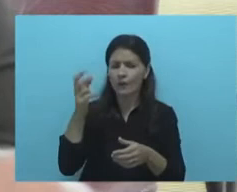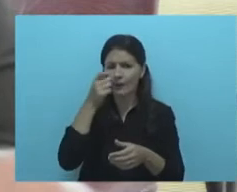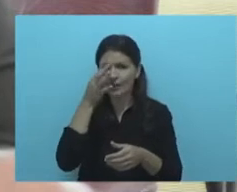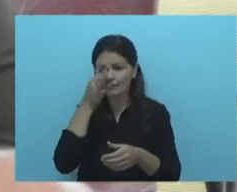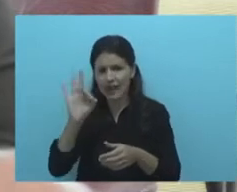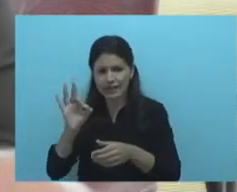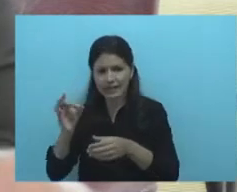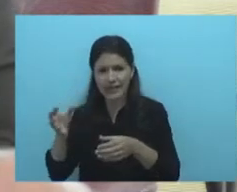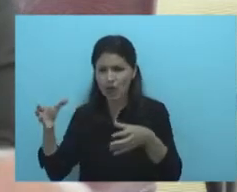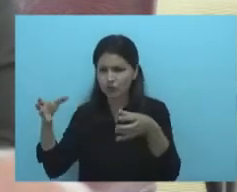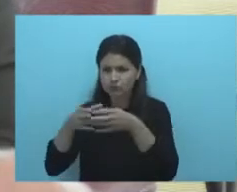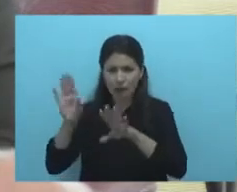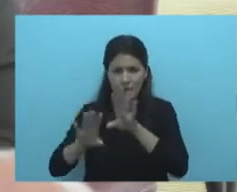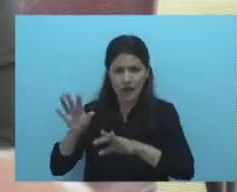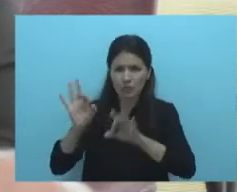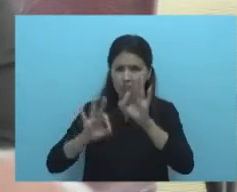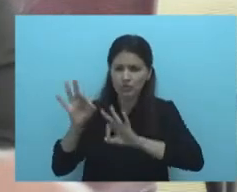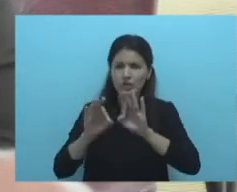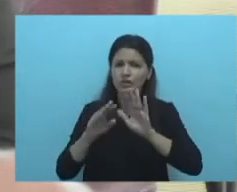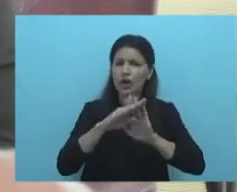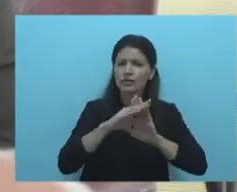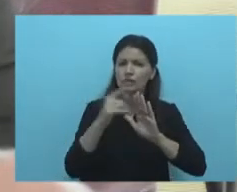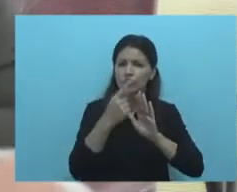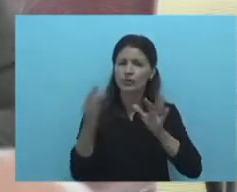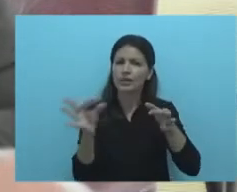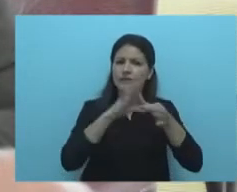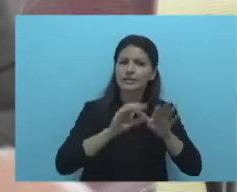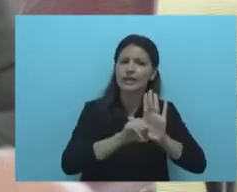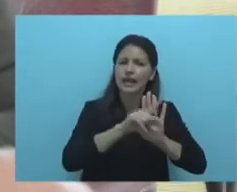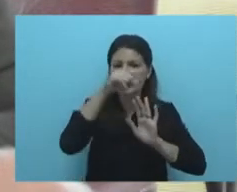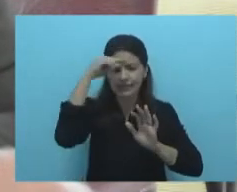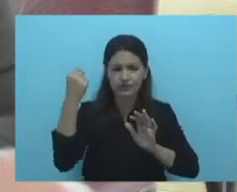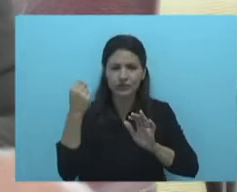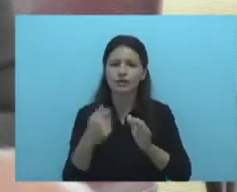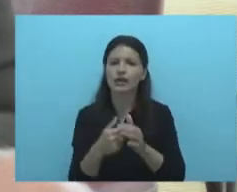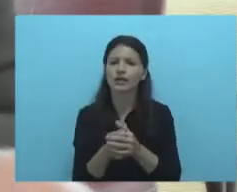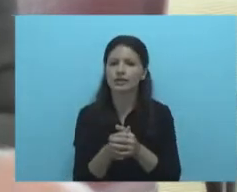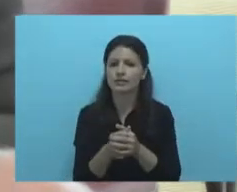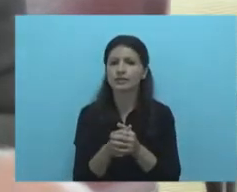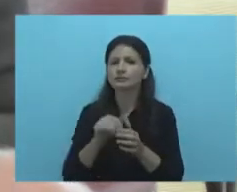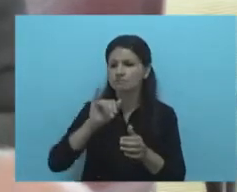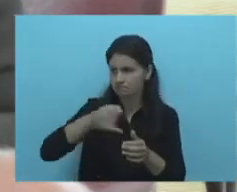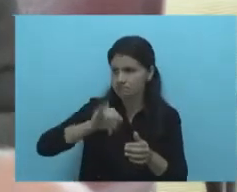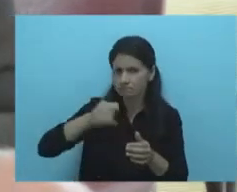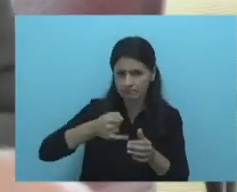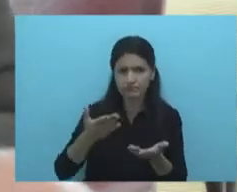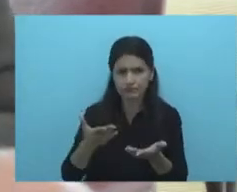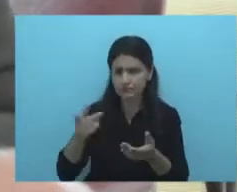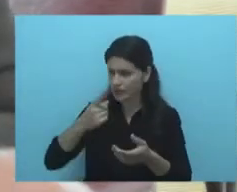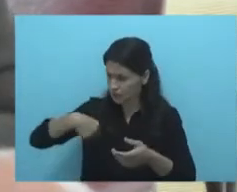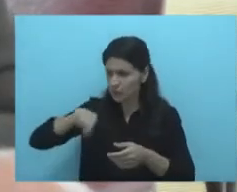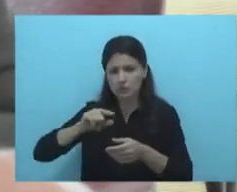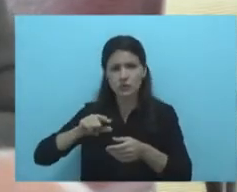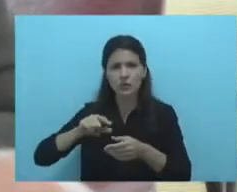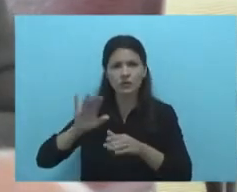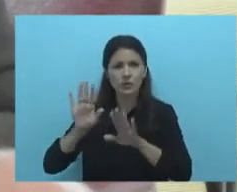un proyecto cuyo artículo 1 decía adhiérase a la Ley Nacional de Investigación Médica y Científica que